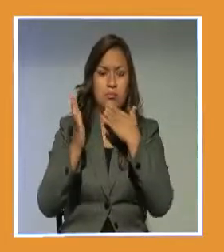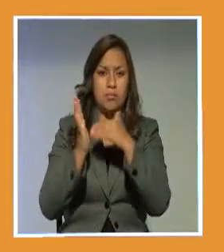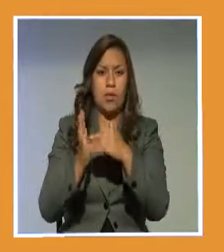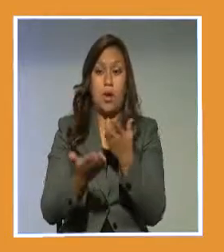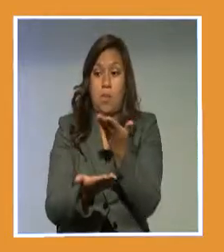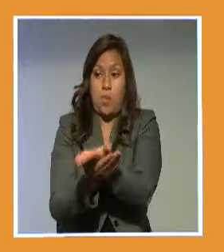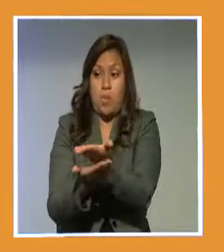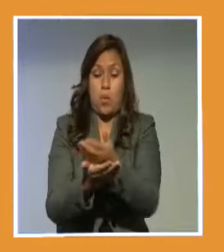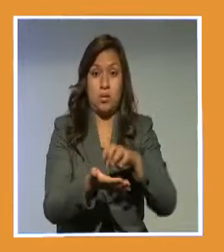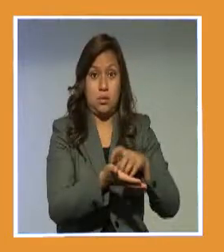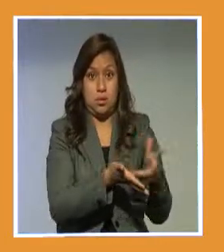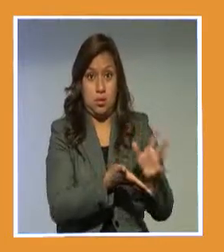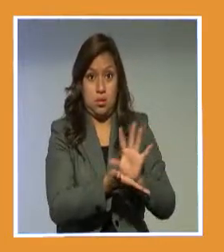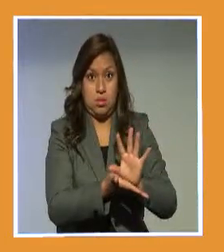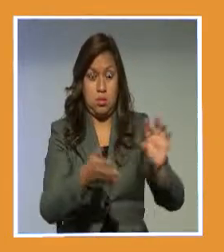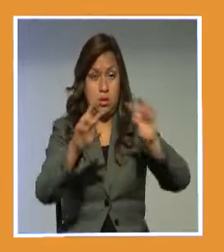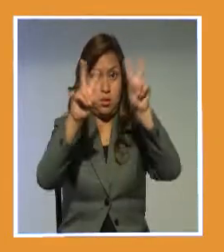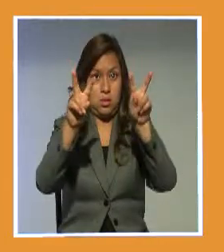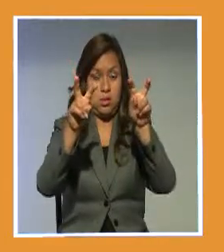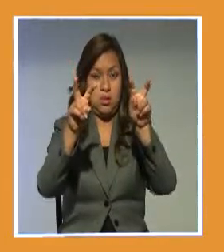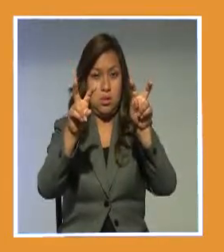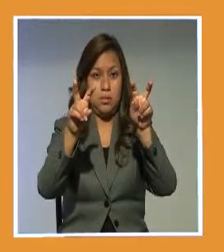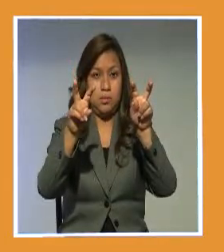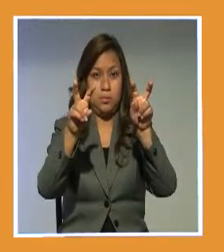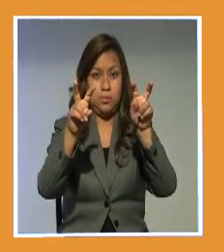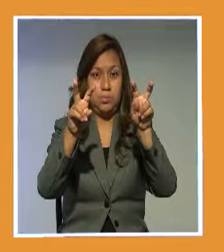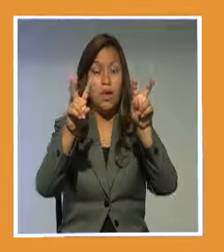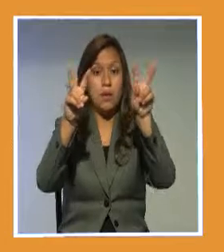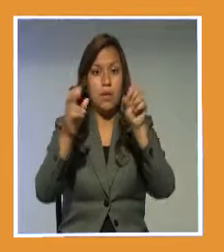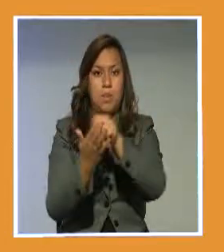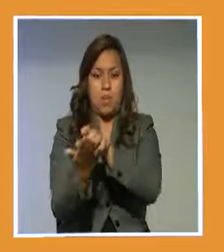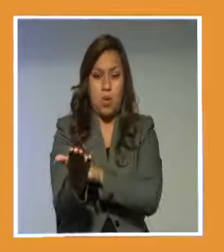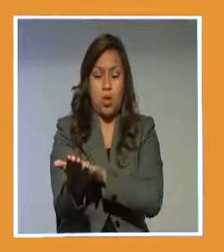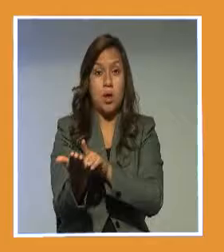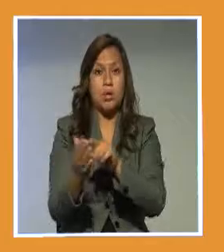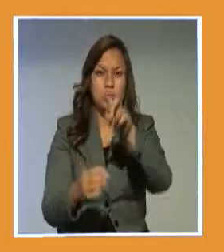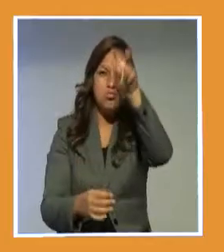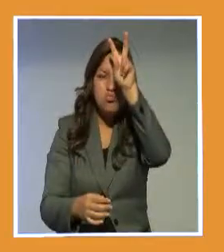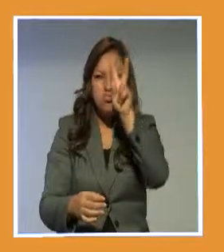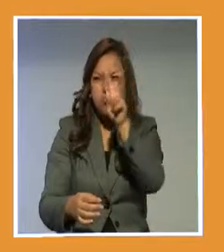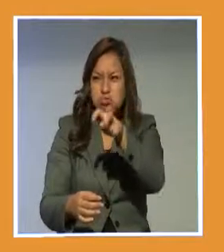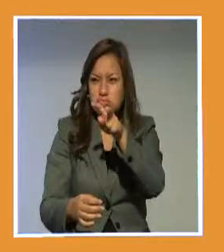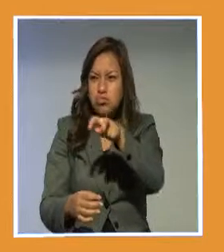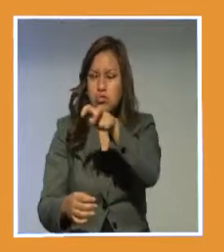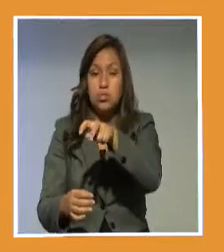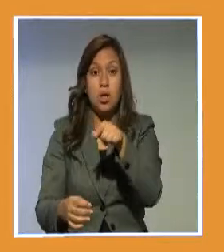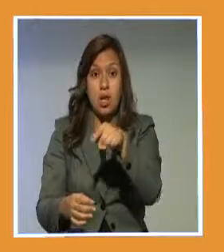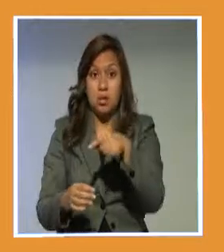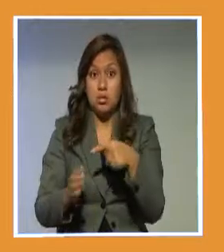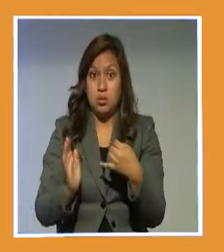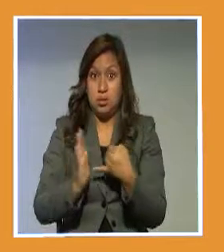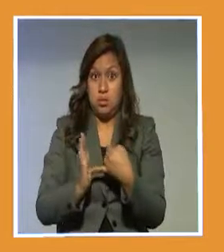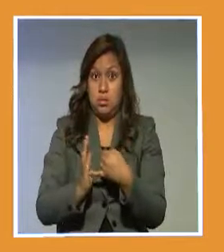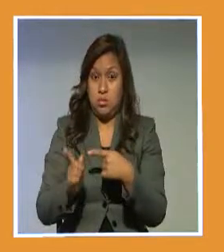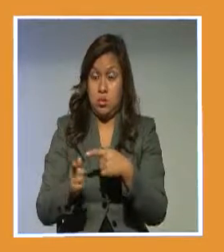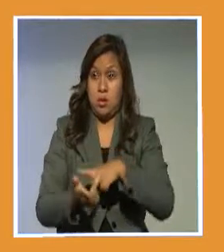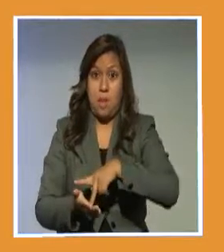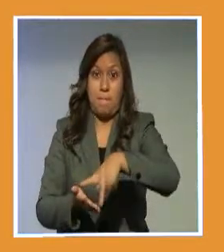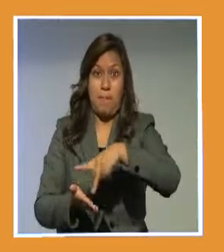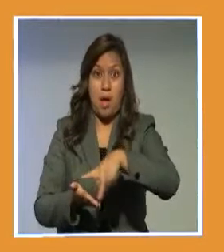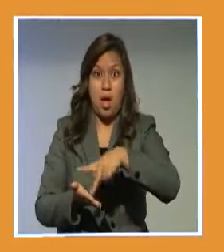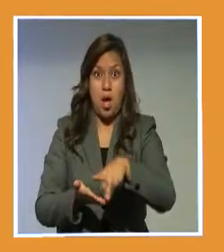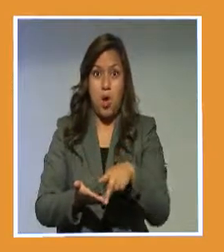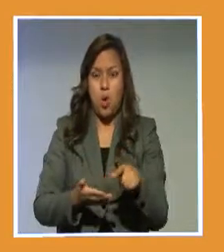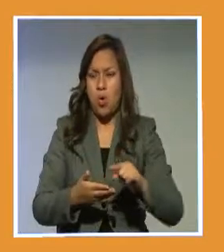la Asamblea Nacional respecto a los a que los proyectos mineros no queden exentos del pago de las ganancias extraordinarias?